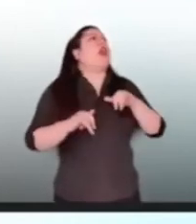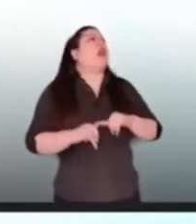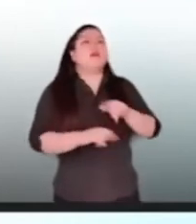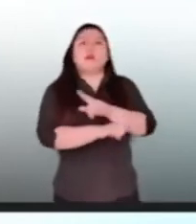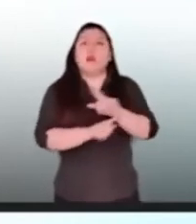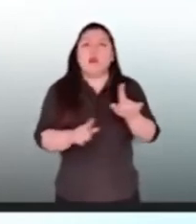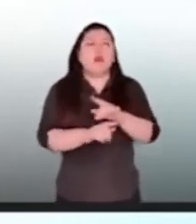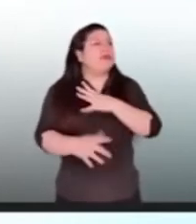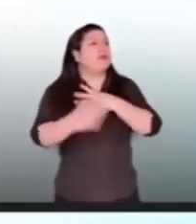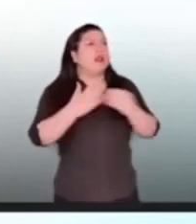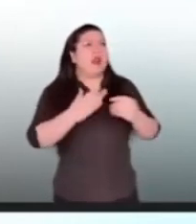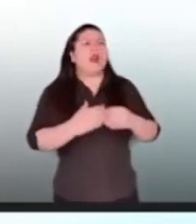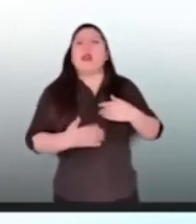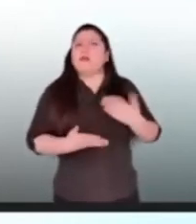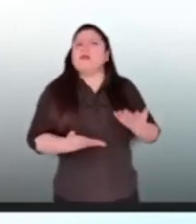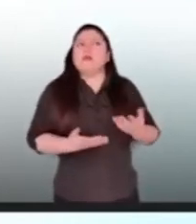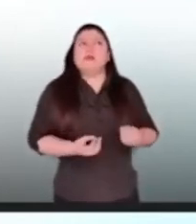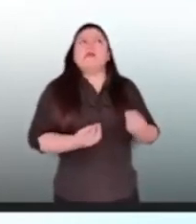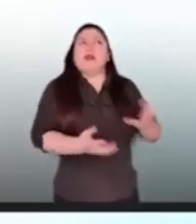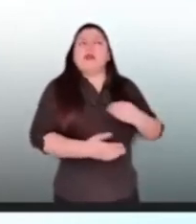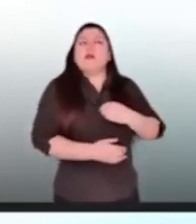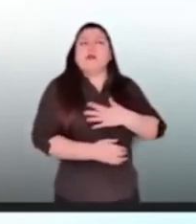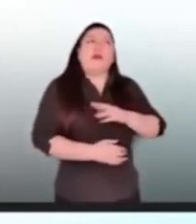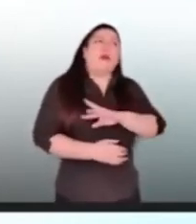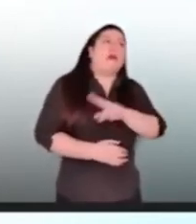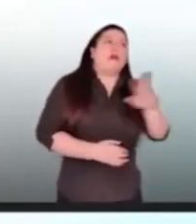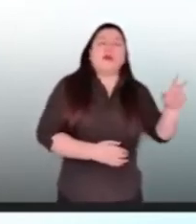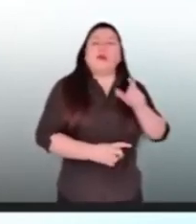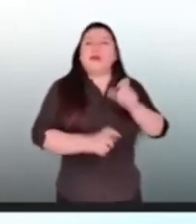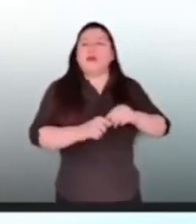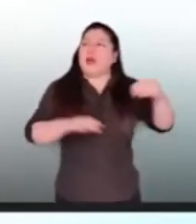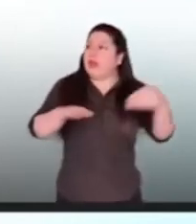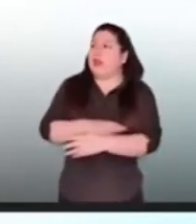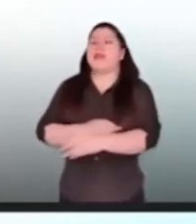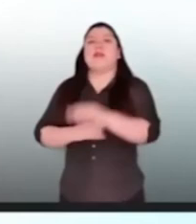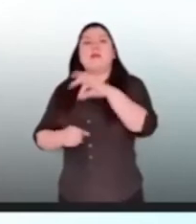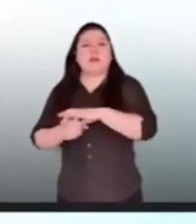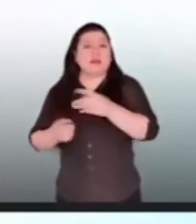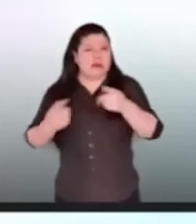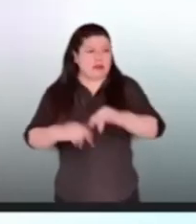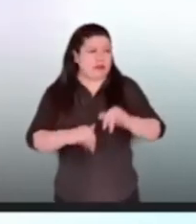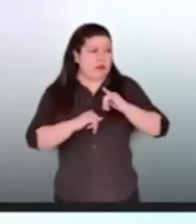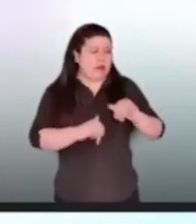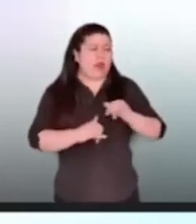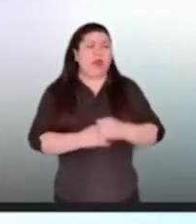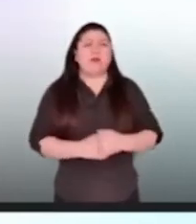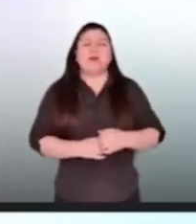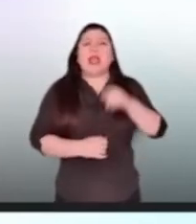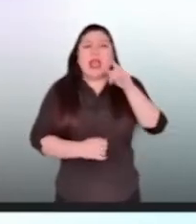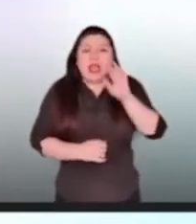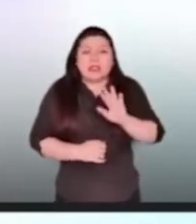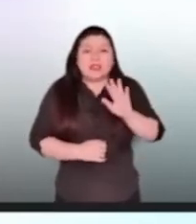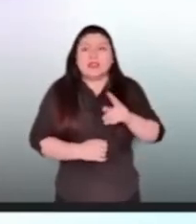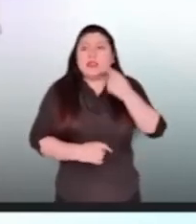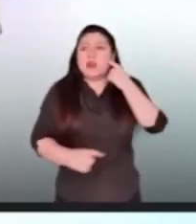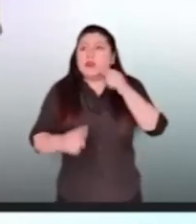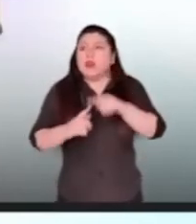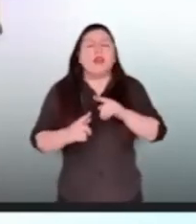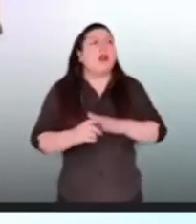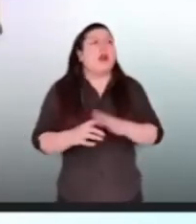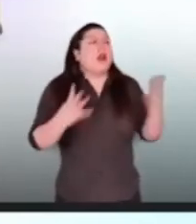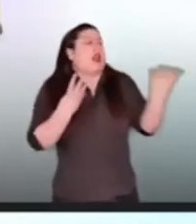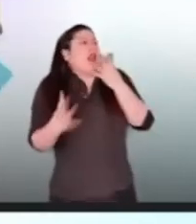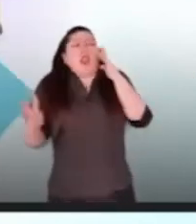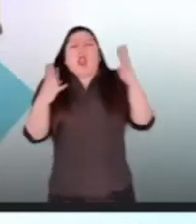puesto inmediatamente para permitir que los demás ciudadanos también voten de manera ágil y segura, evitando así aglomeraciones